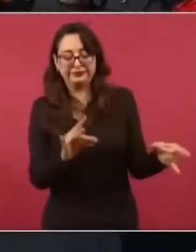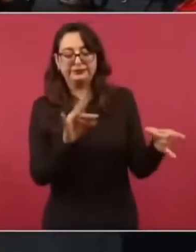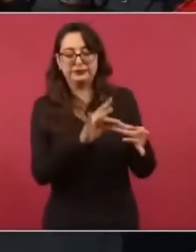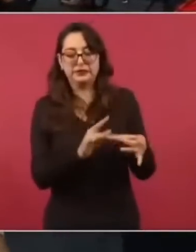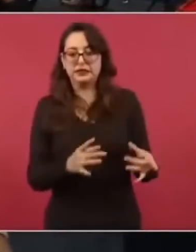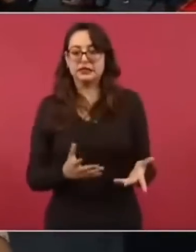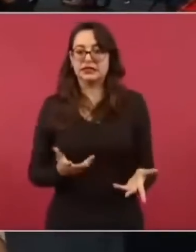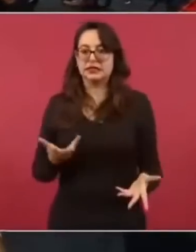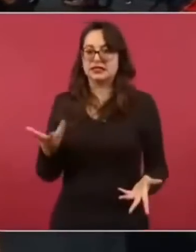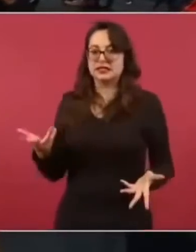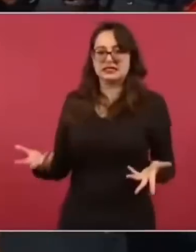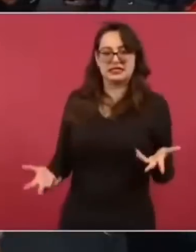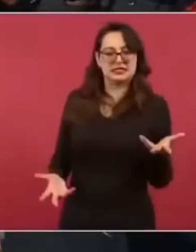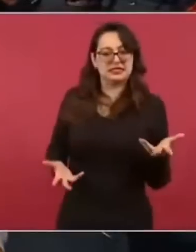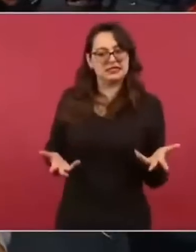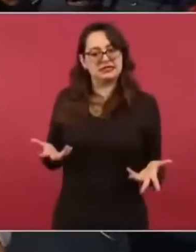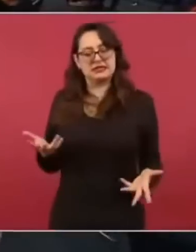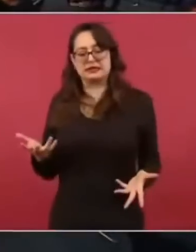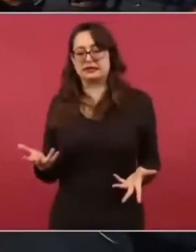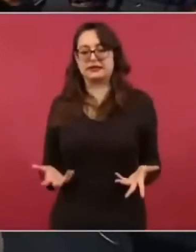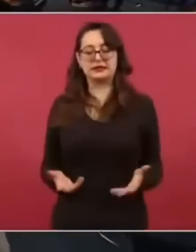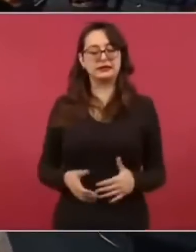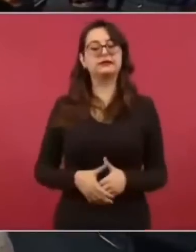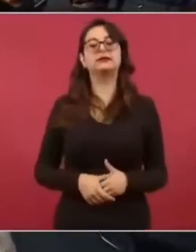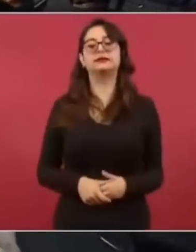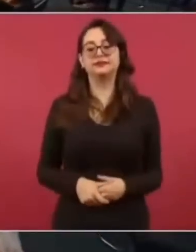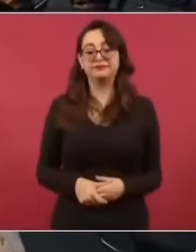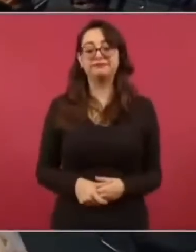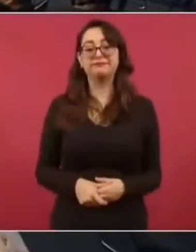Por eso cuando se vota, a ver,